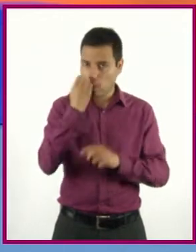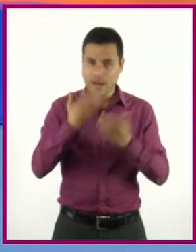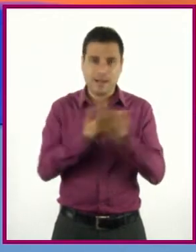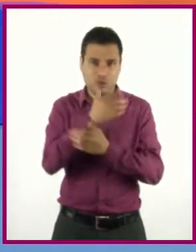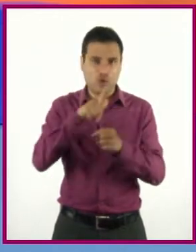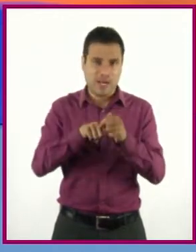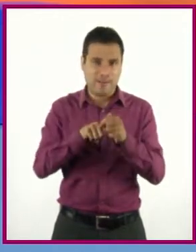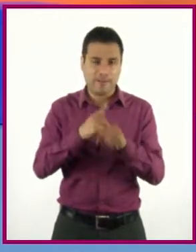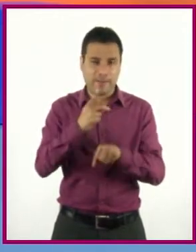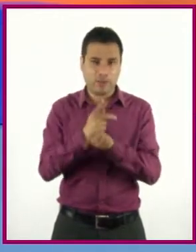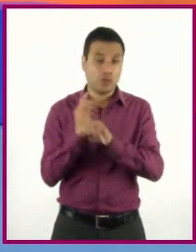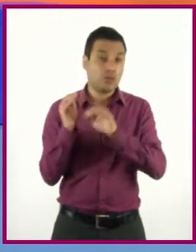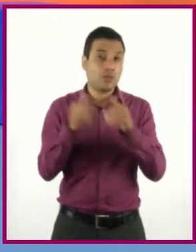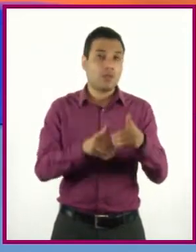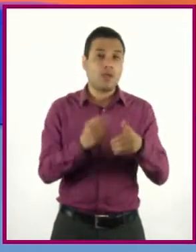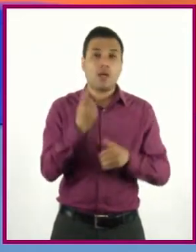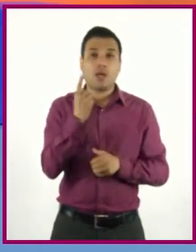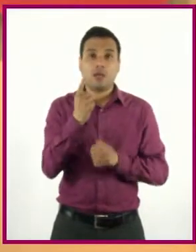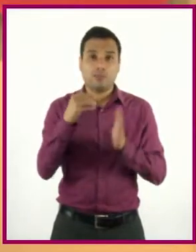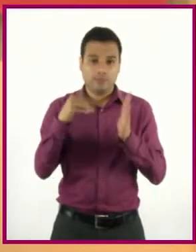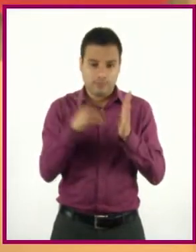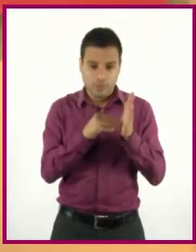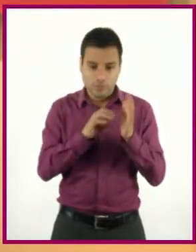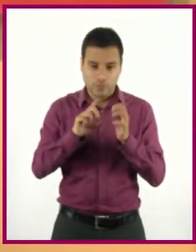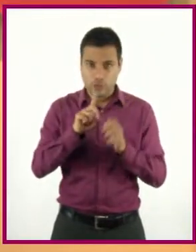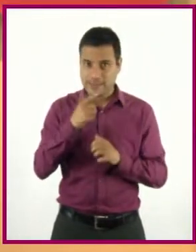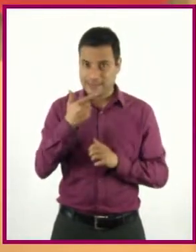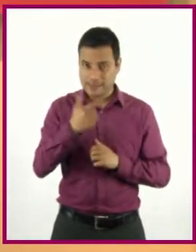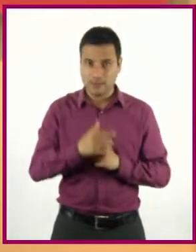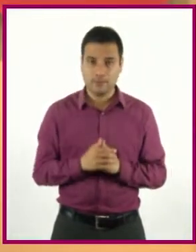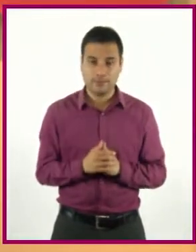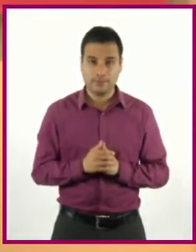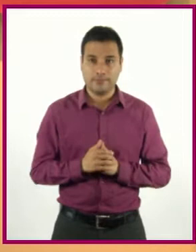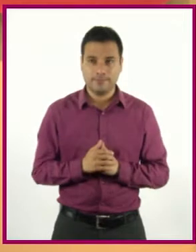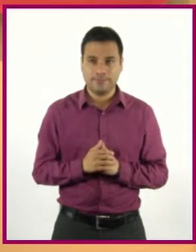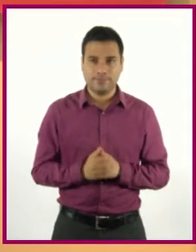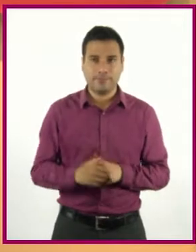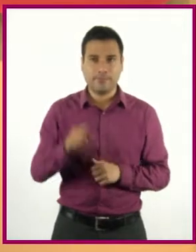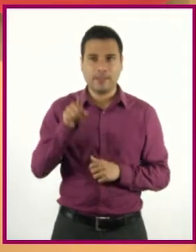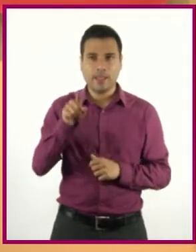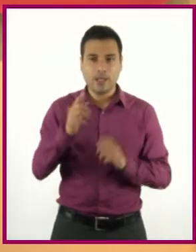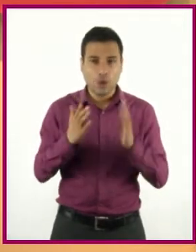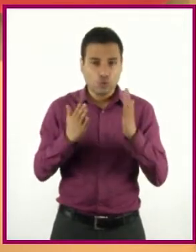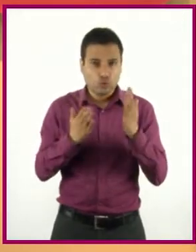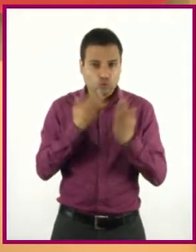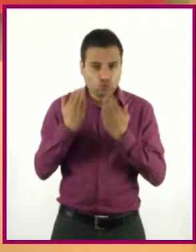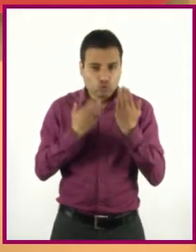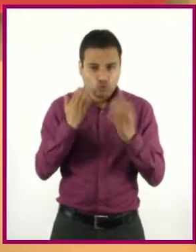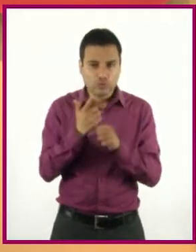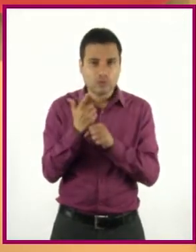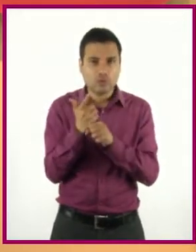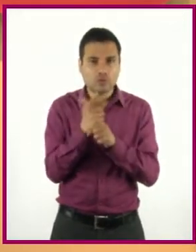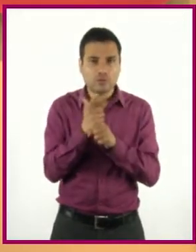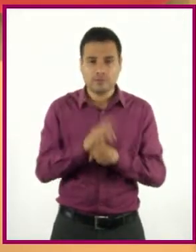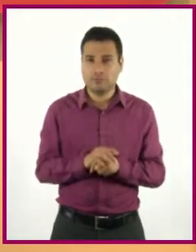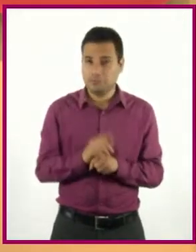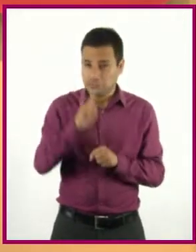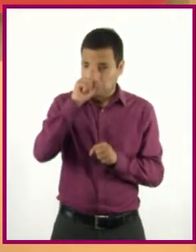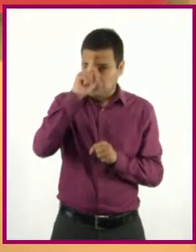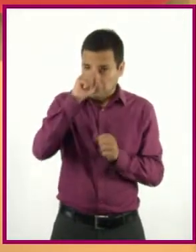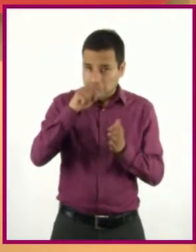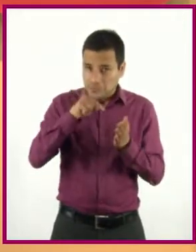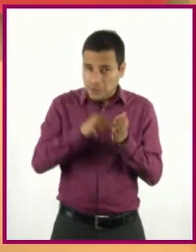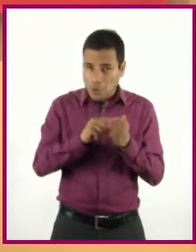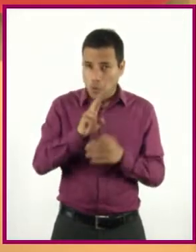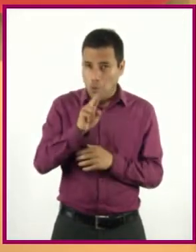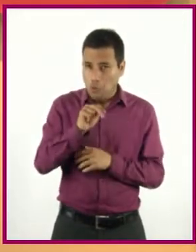cual ingresó en 1937. Tengo entendido que sus estudios de licenciatura los realizó en la Facultad de Ciencias